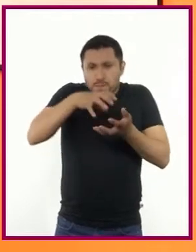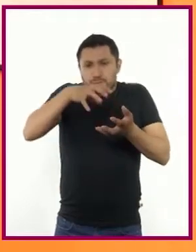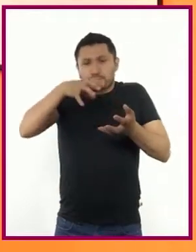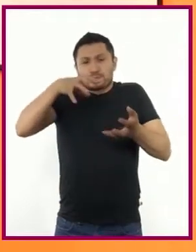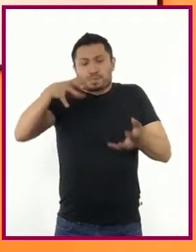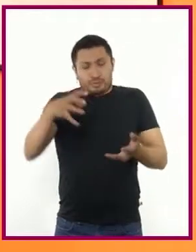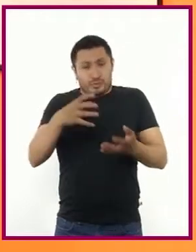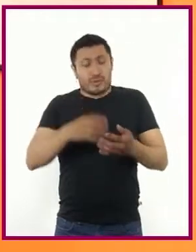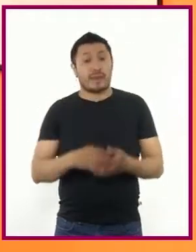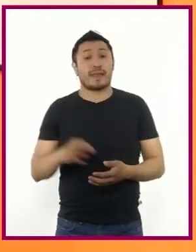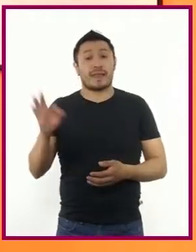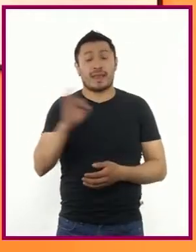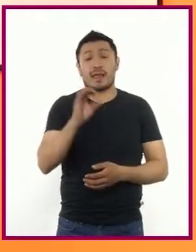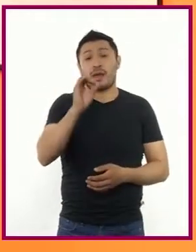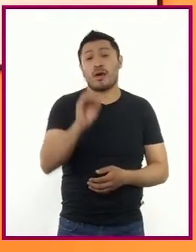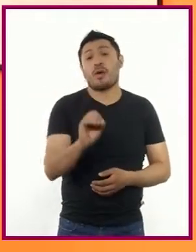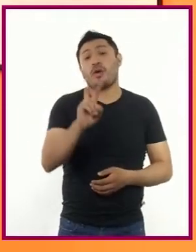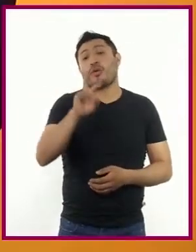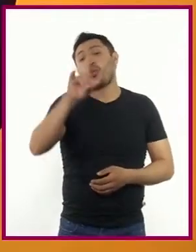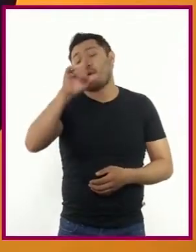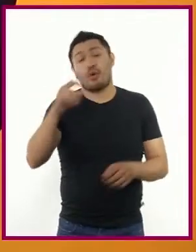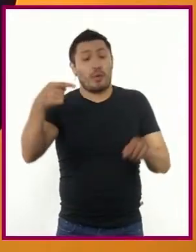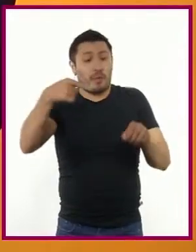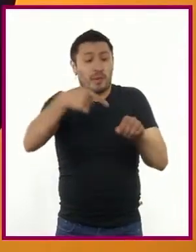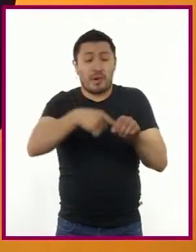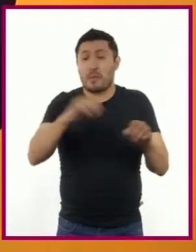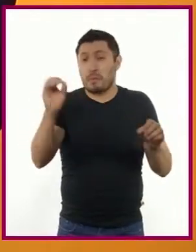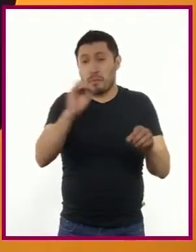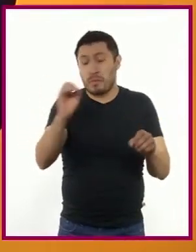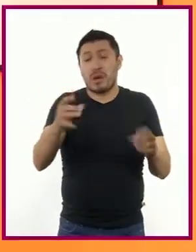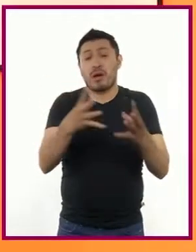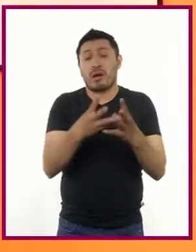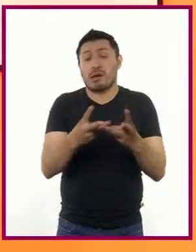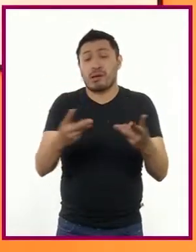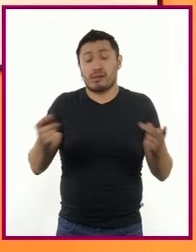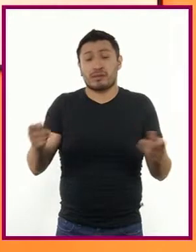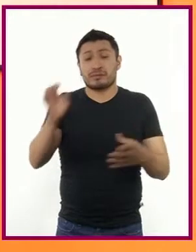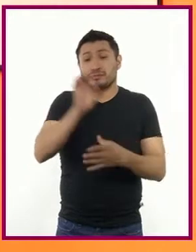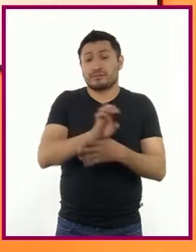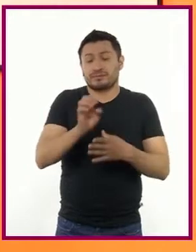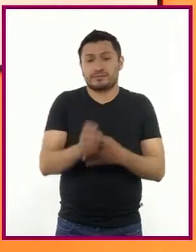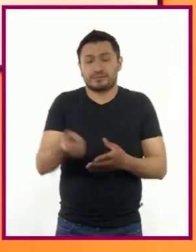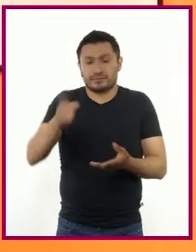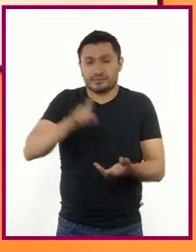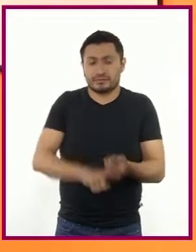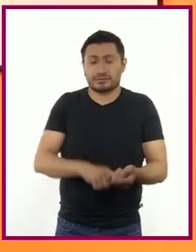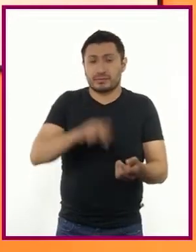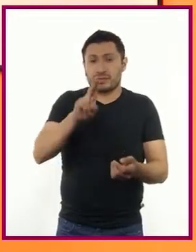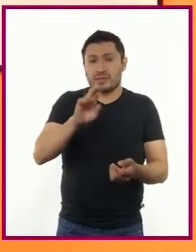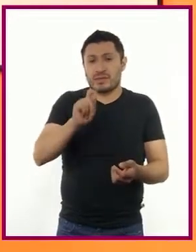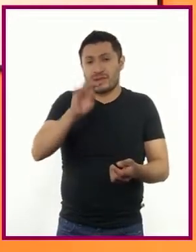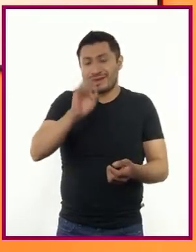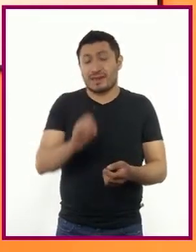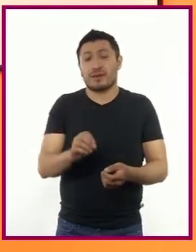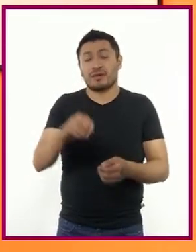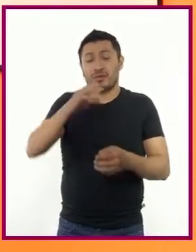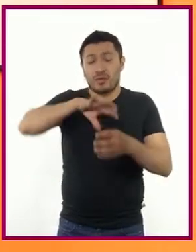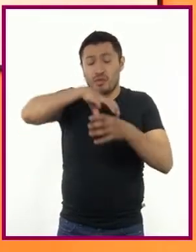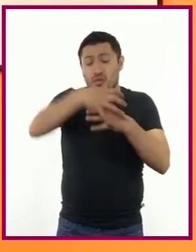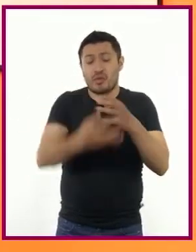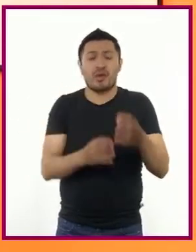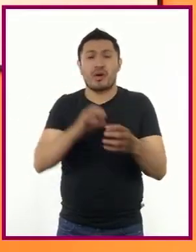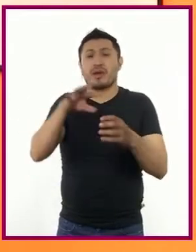Si el óvulo no ha sido fertilizado, se disuelve. Entonces, el recubrimiento del útero, llamado endometrio, también